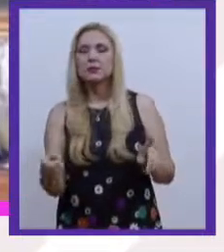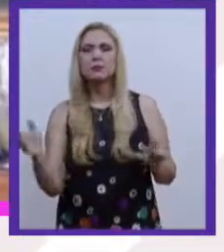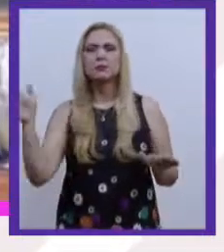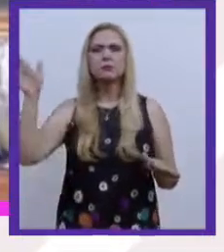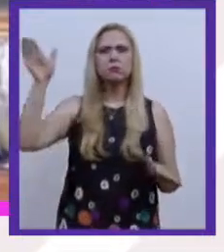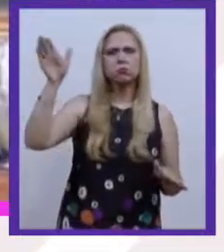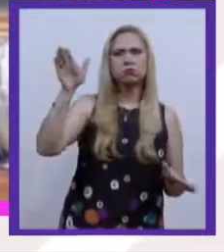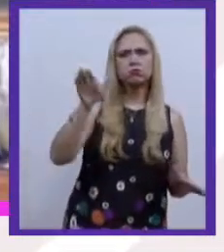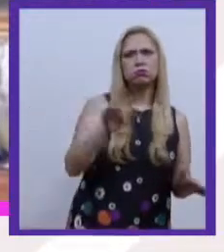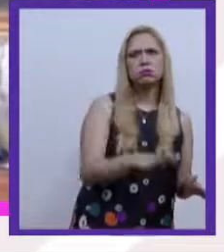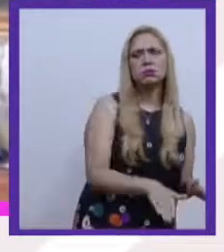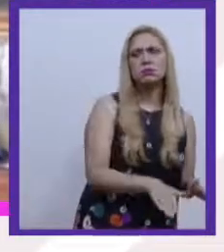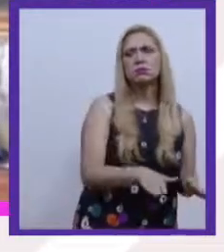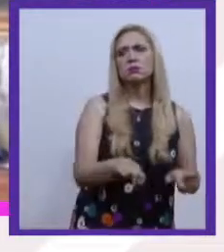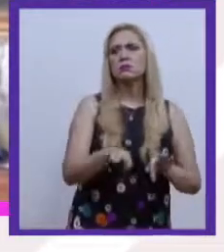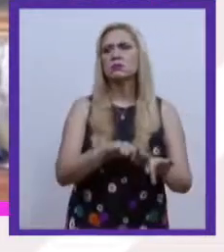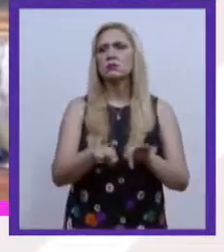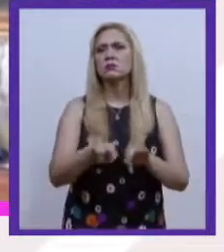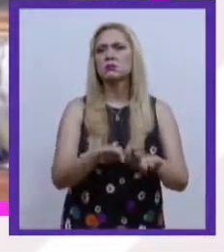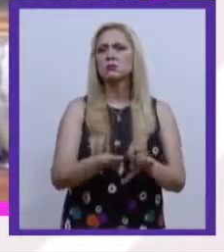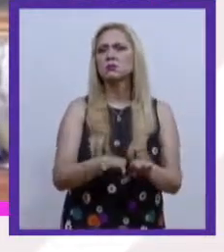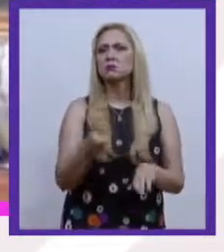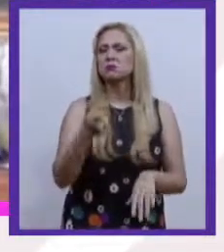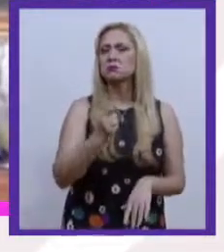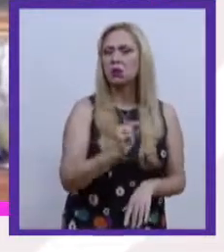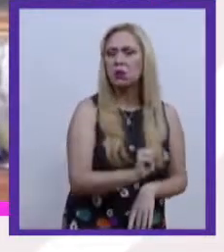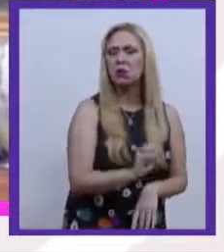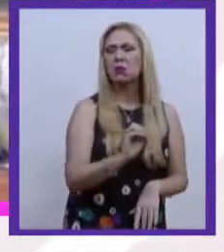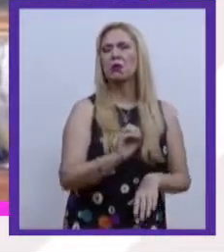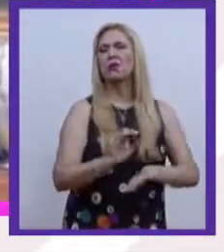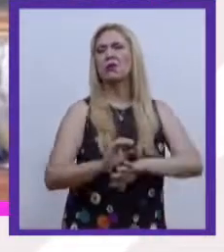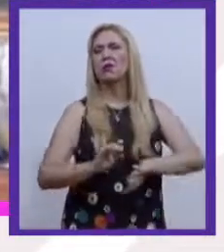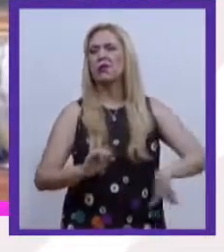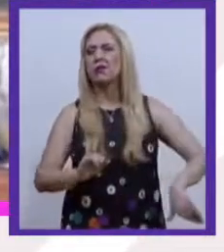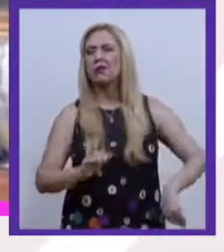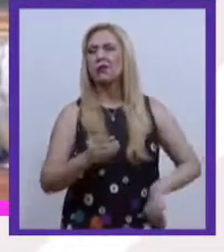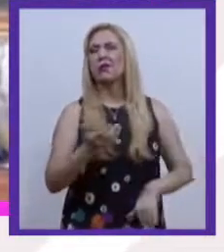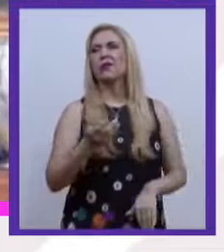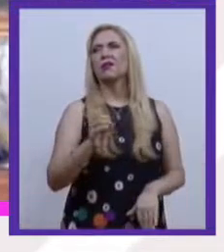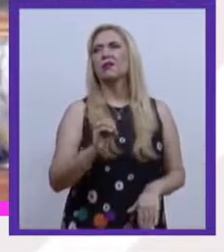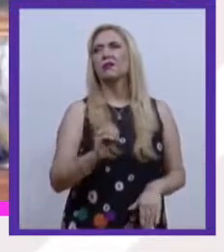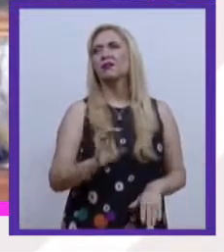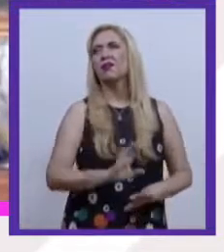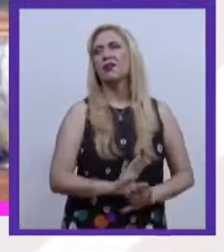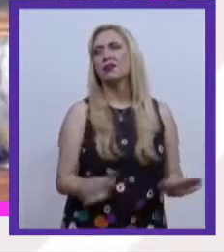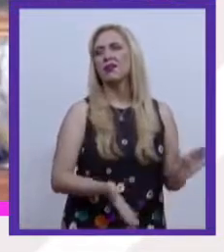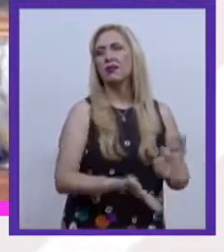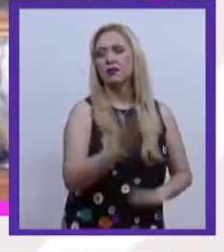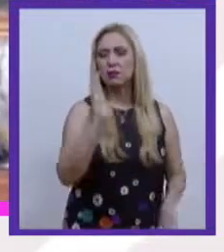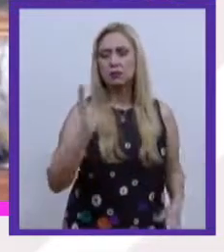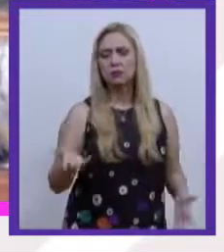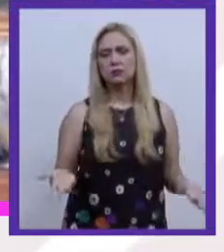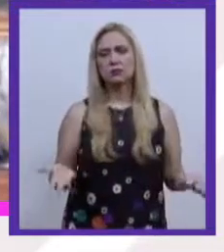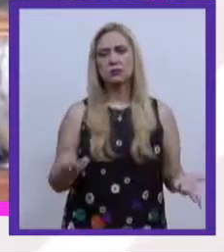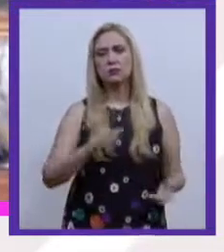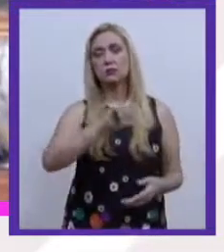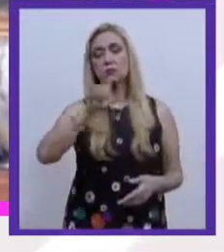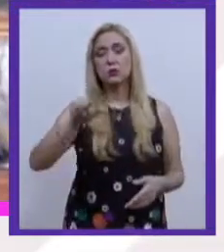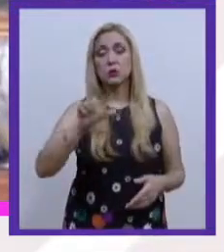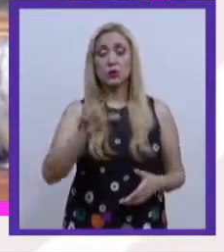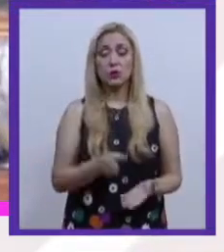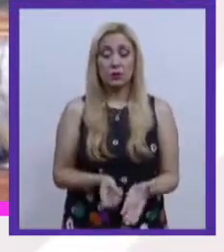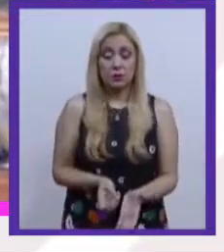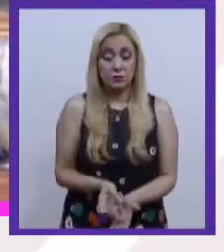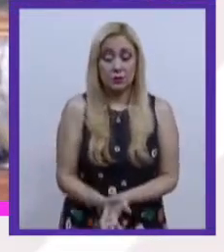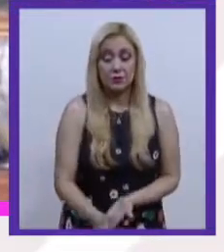puntos porcentuales. Para el nacimiento, la participación ha decrecido en 62 puntos porcentuales. Y 4/4 después de haber dado a